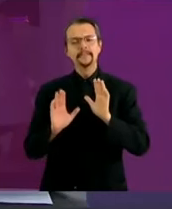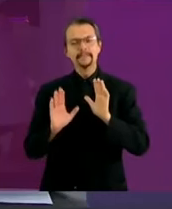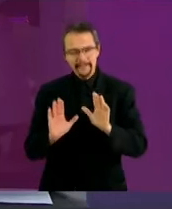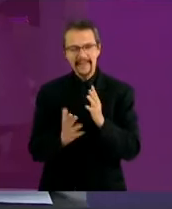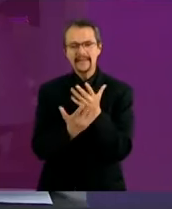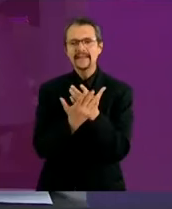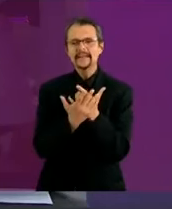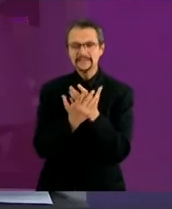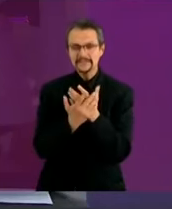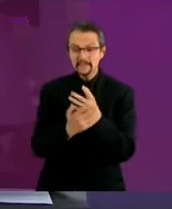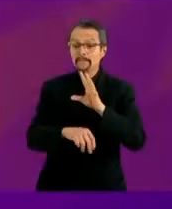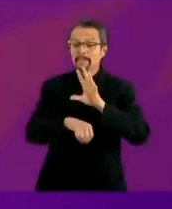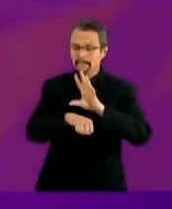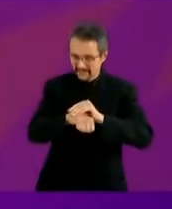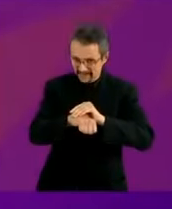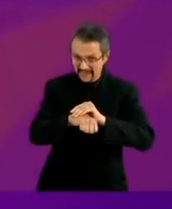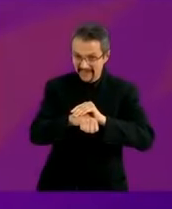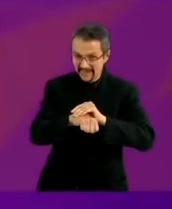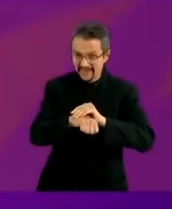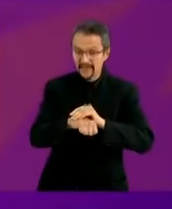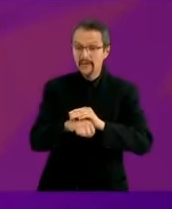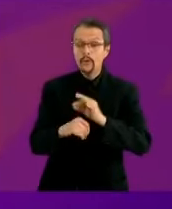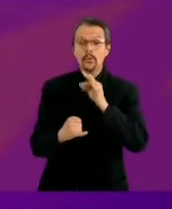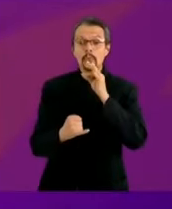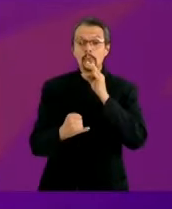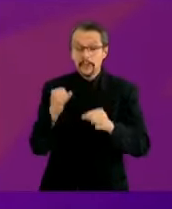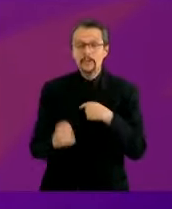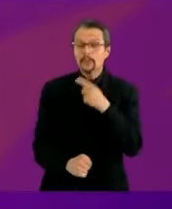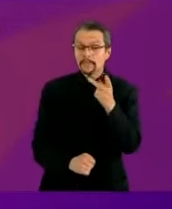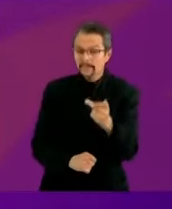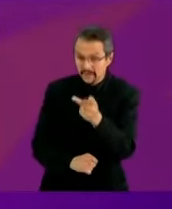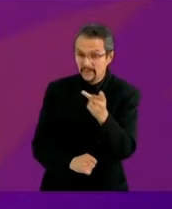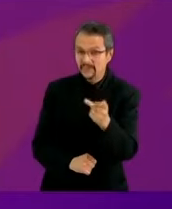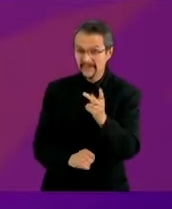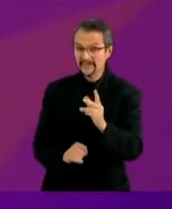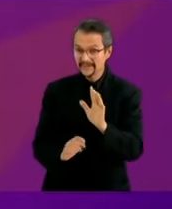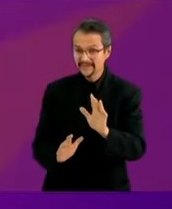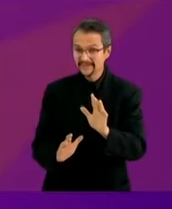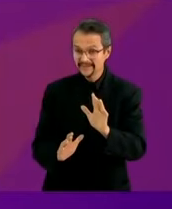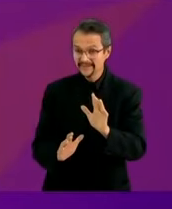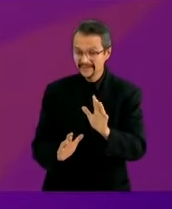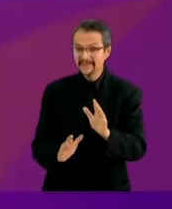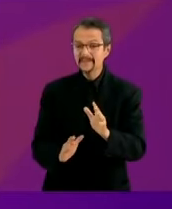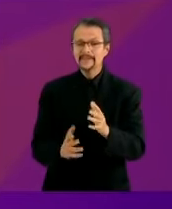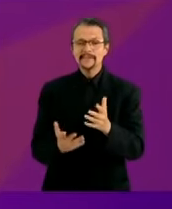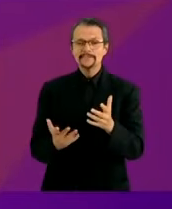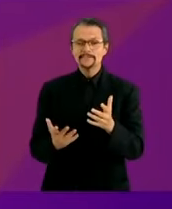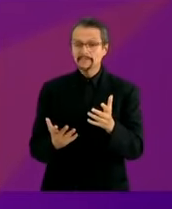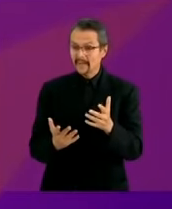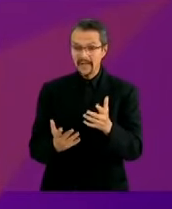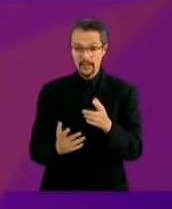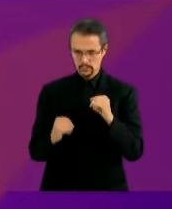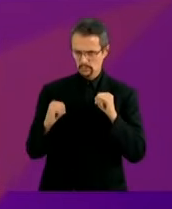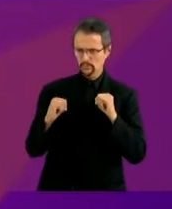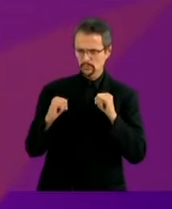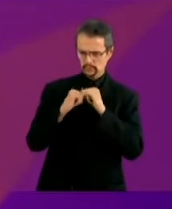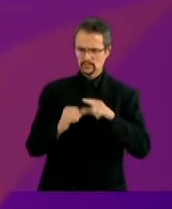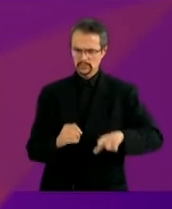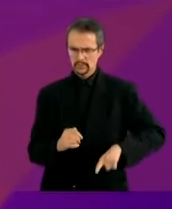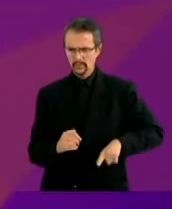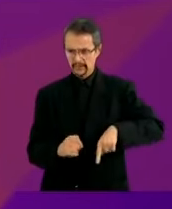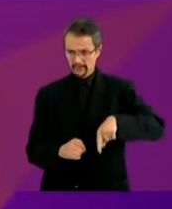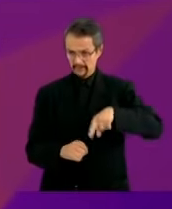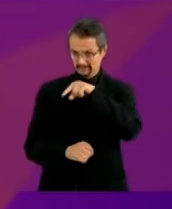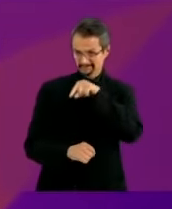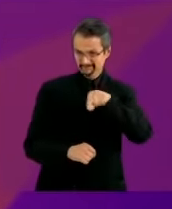Si me permiten, voy a hacer esta última pregunta. ¿Qué grado de autonomía requieren las instituciones que se